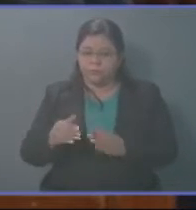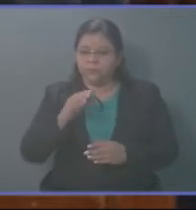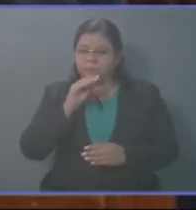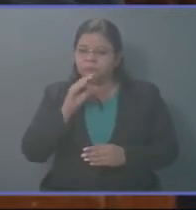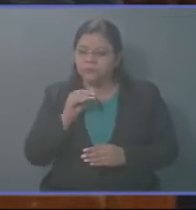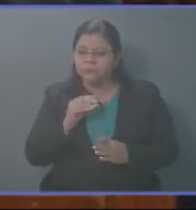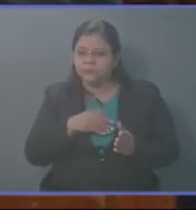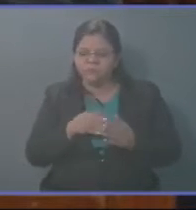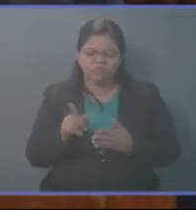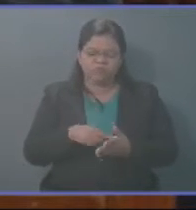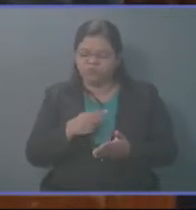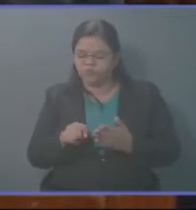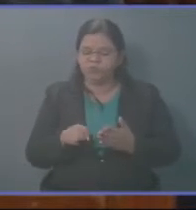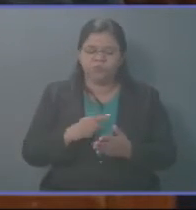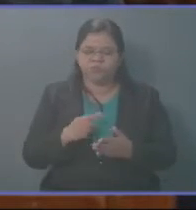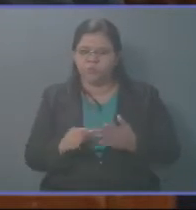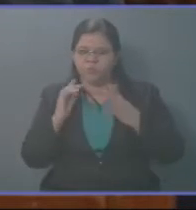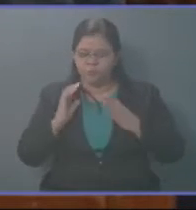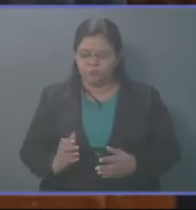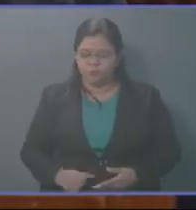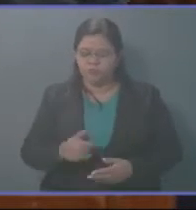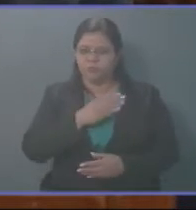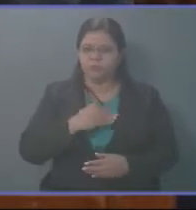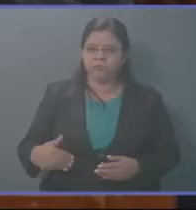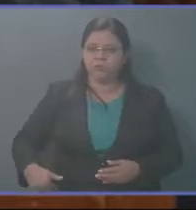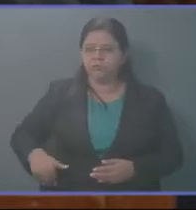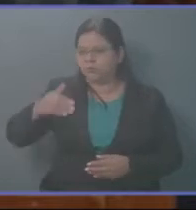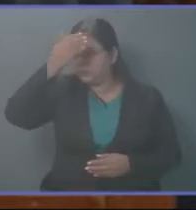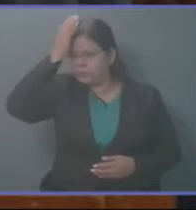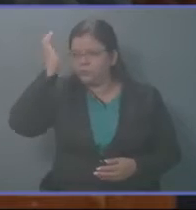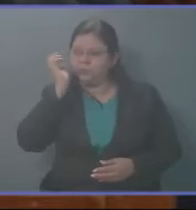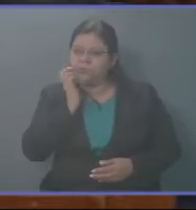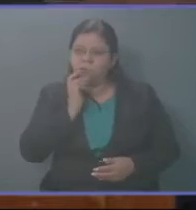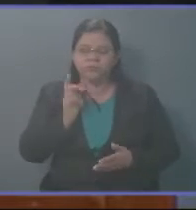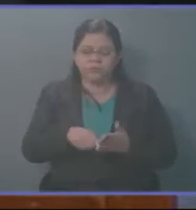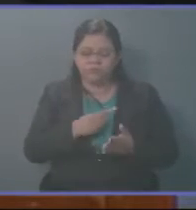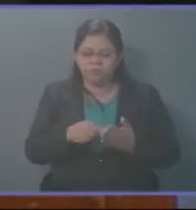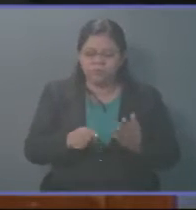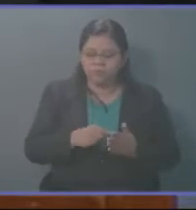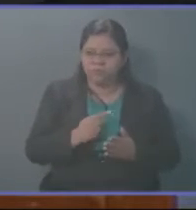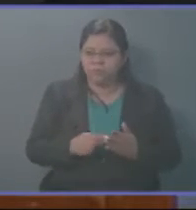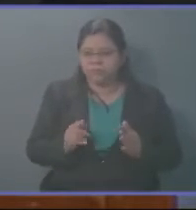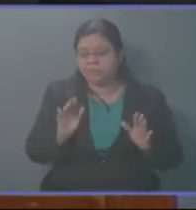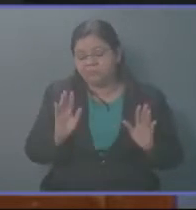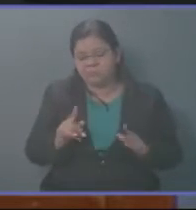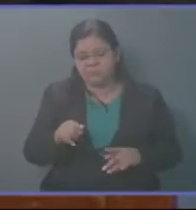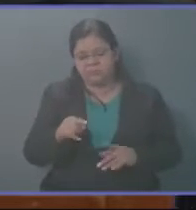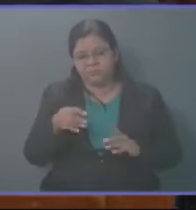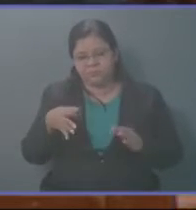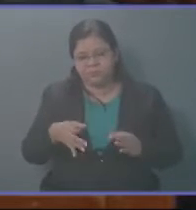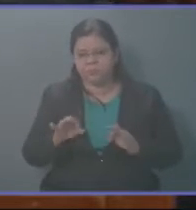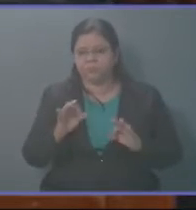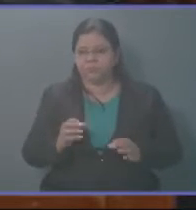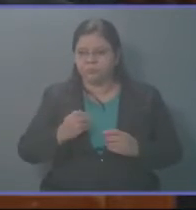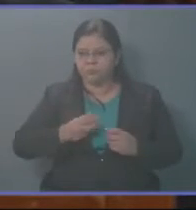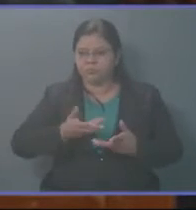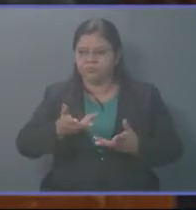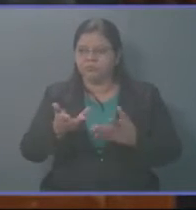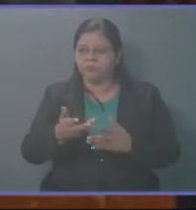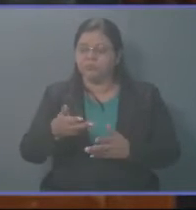empiezan a criticar la actitud del gobierno o del presidente Bukele. Él tiene su estilo de informarle al